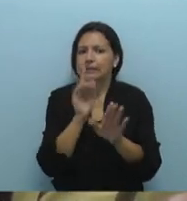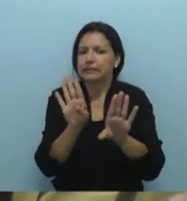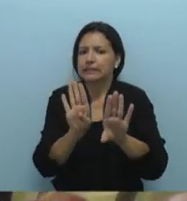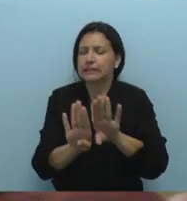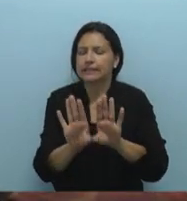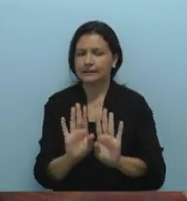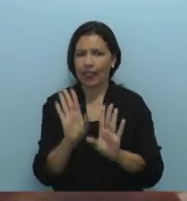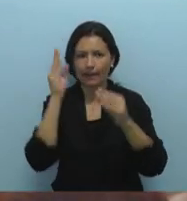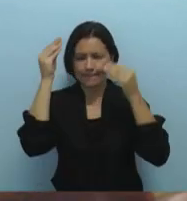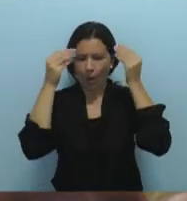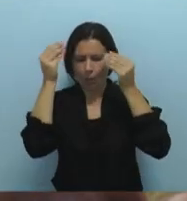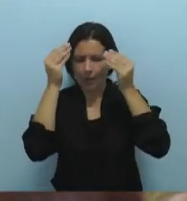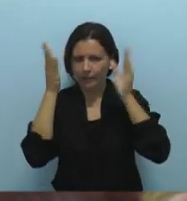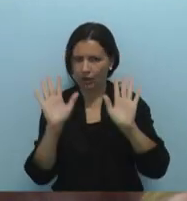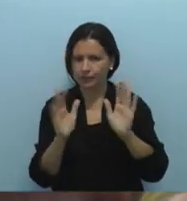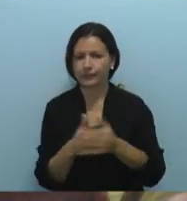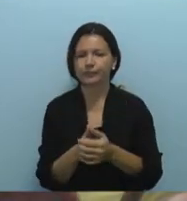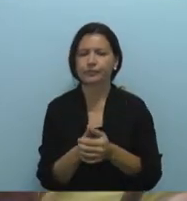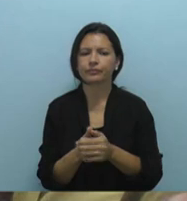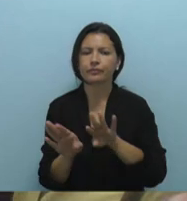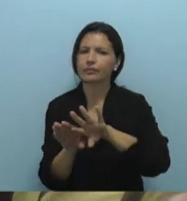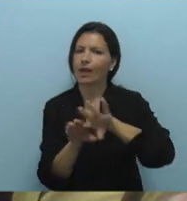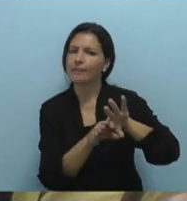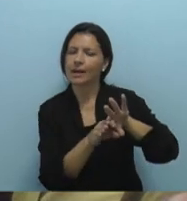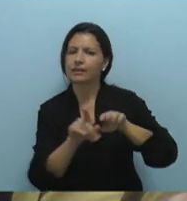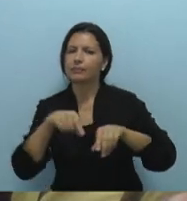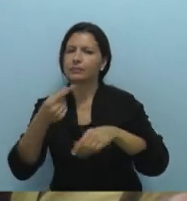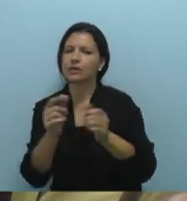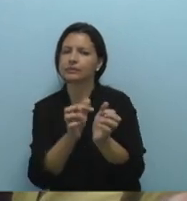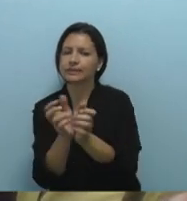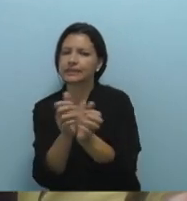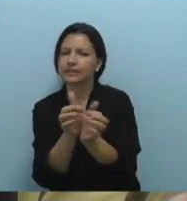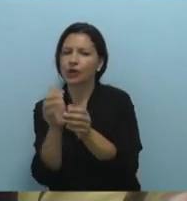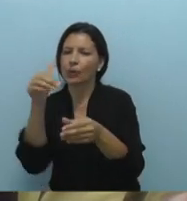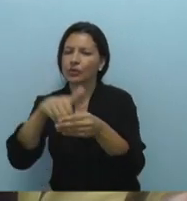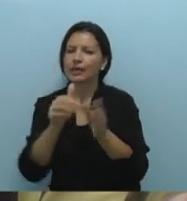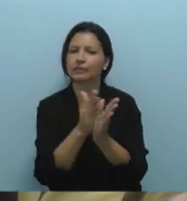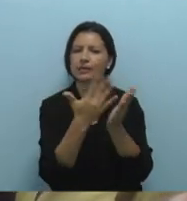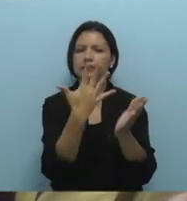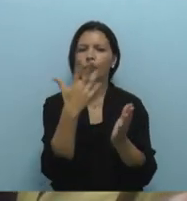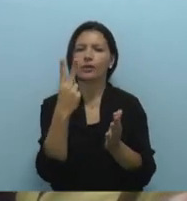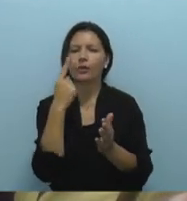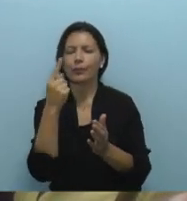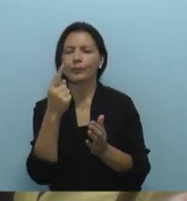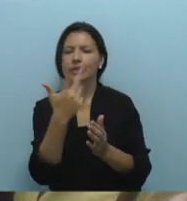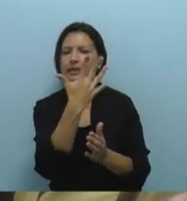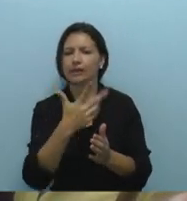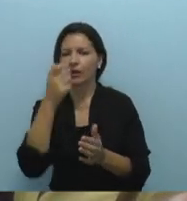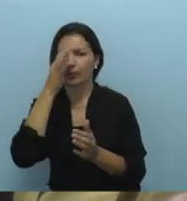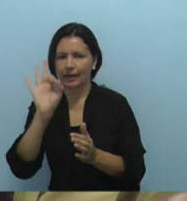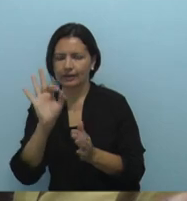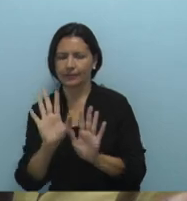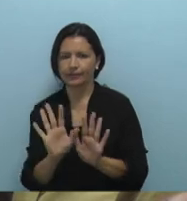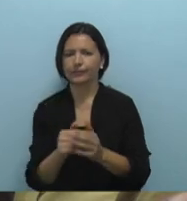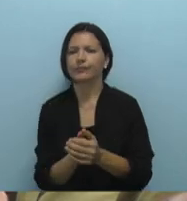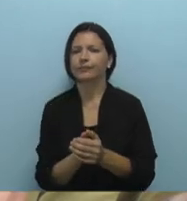lado, para solicitar preferencia por una sesión para el expediente número 52-520. Muchas